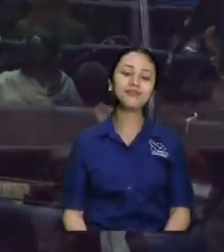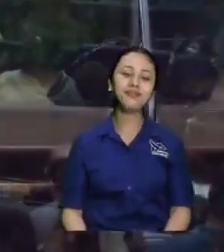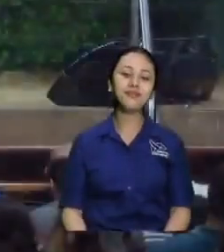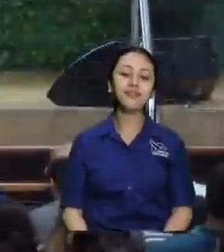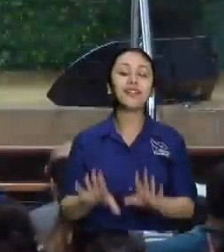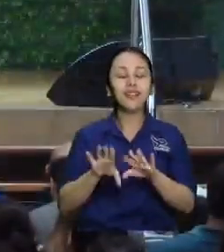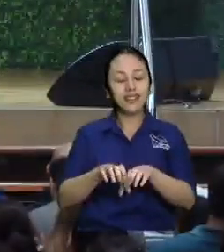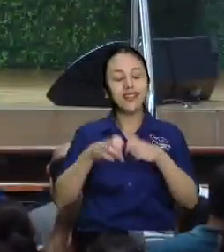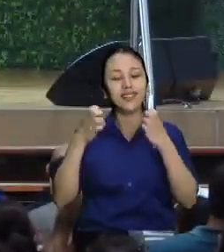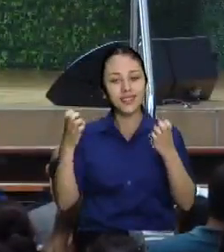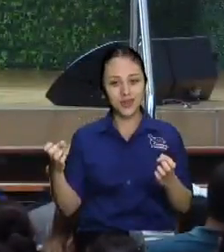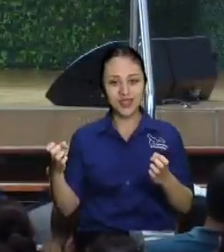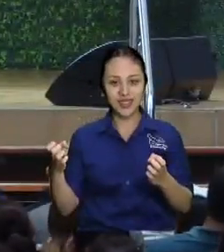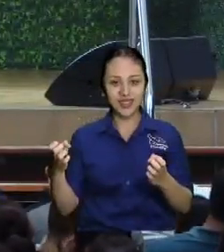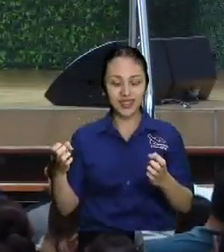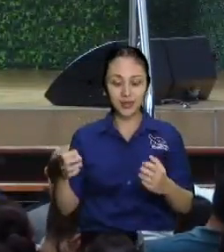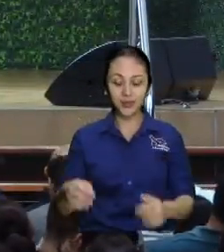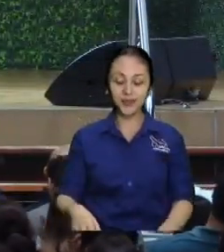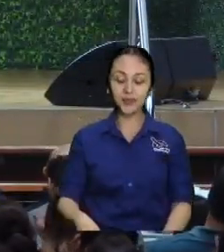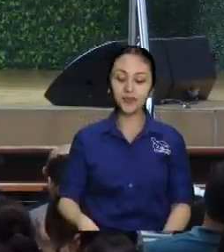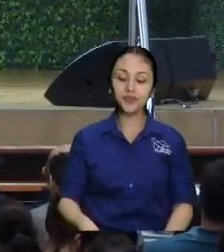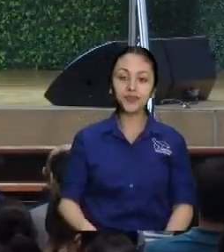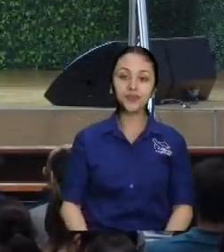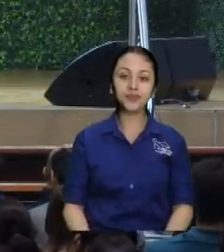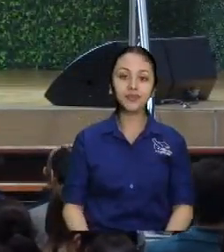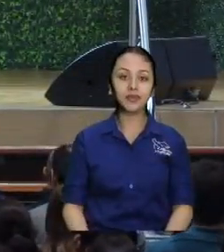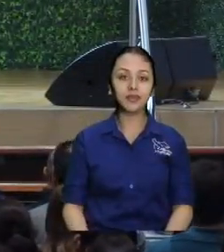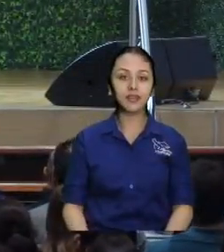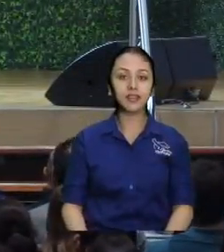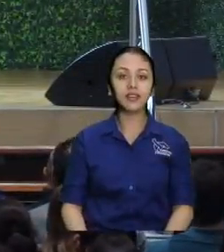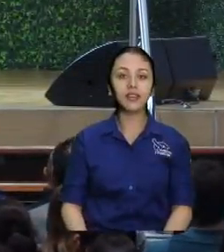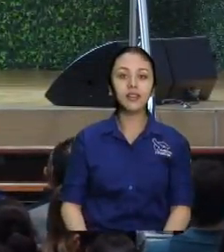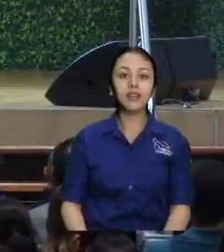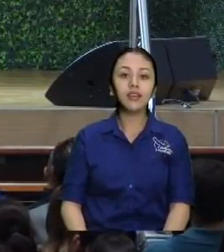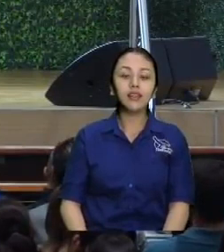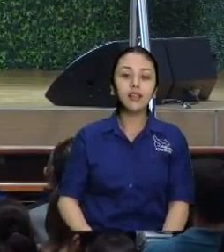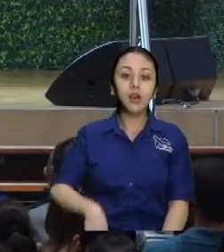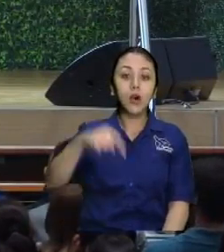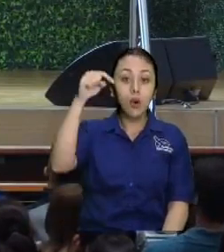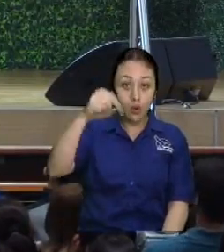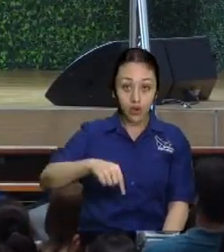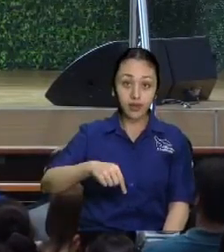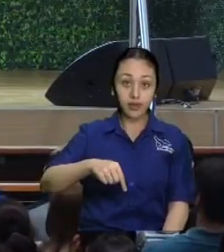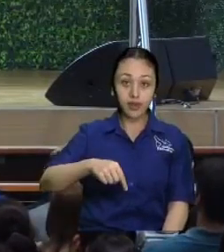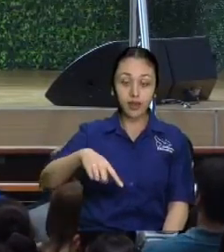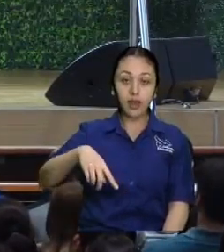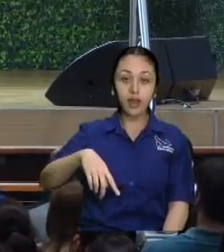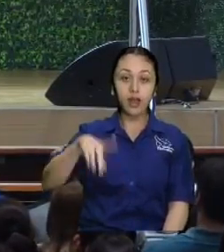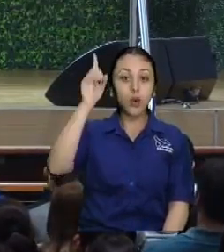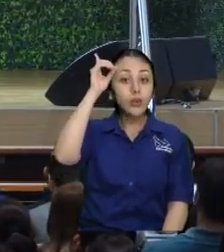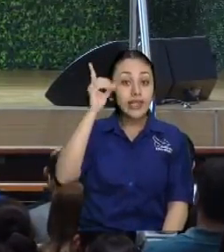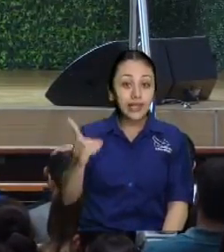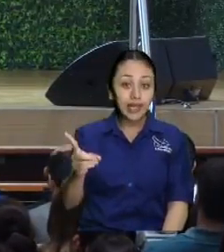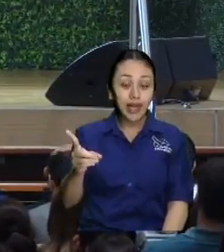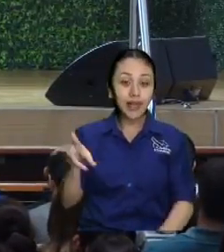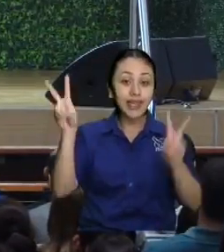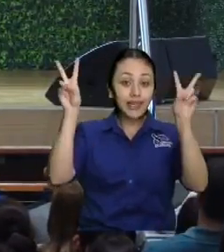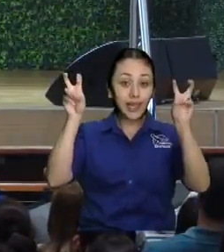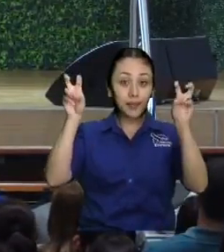Bueno, entonces, en este orden de ideas, ¿por qué le estoy hablando de eso? Porque yo sé que hoy es un día que tenemos que ministrar a la